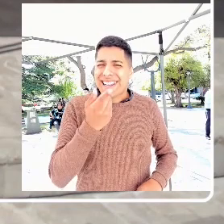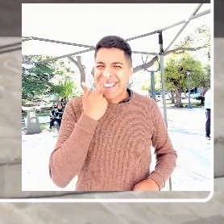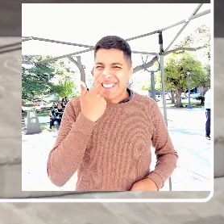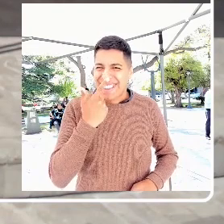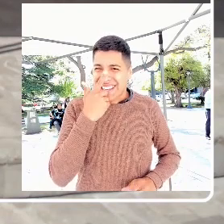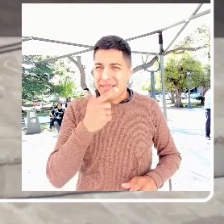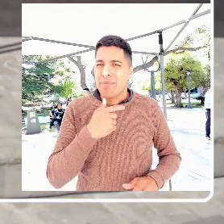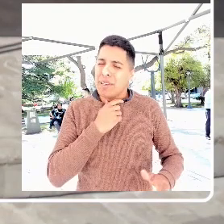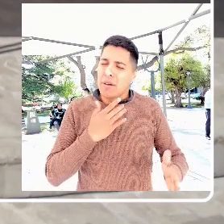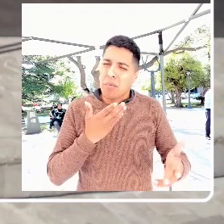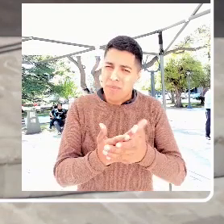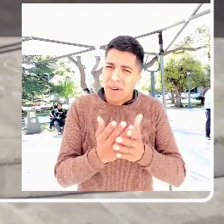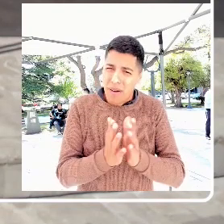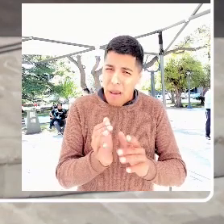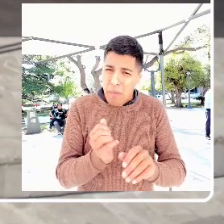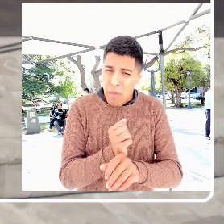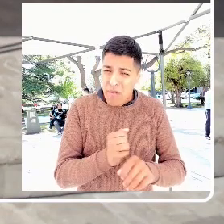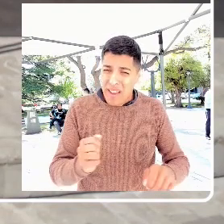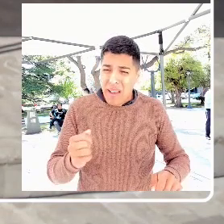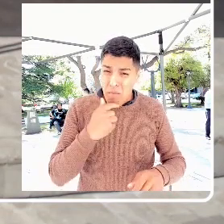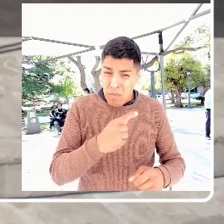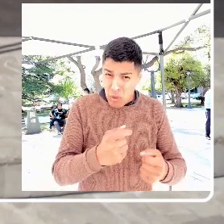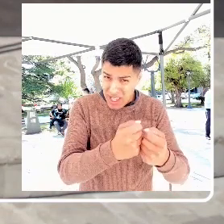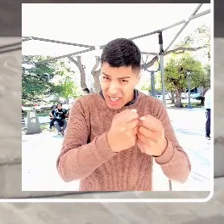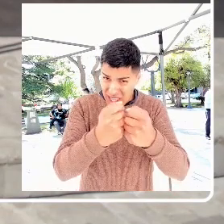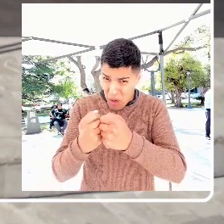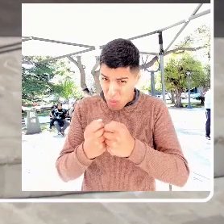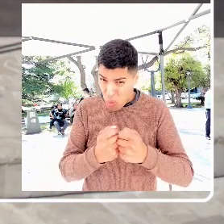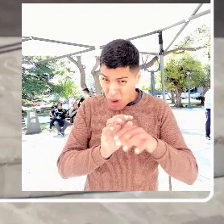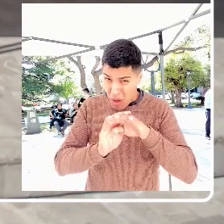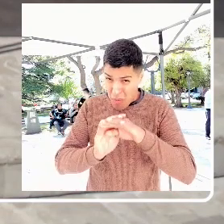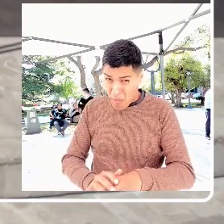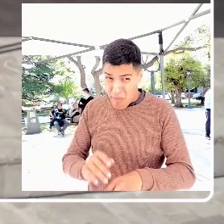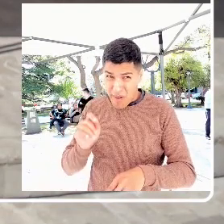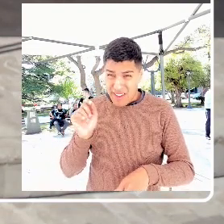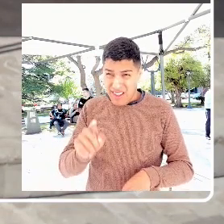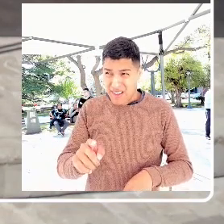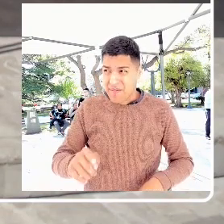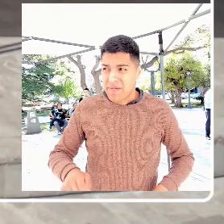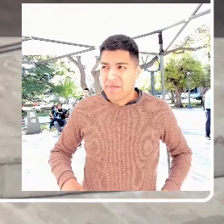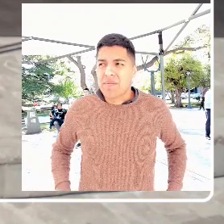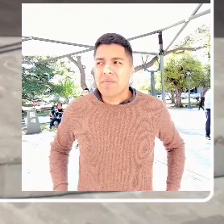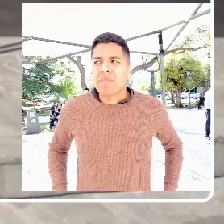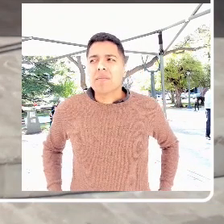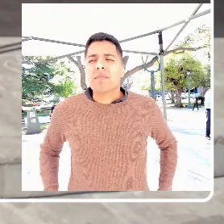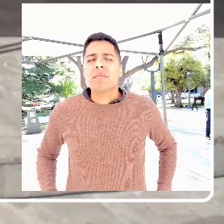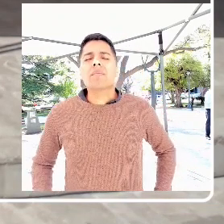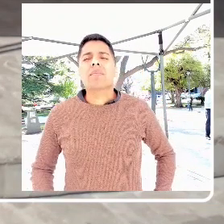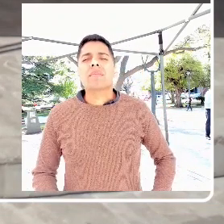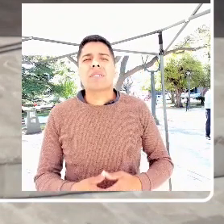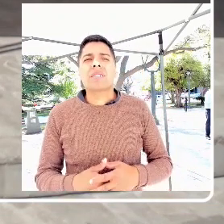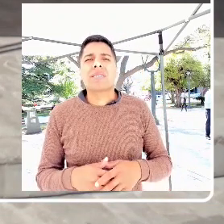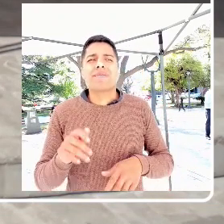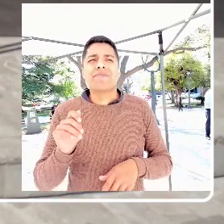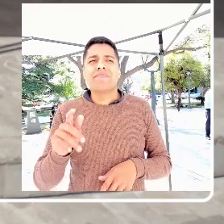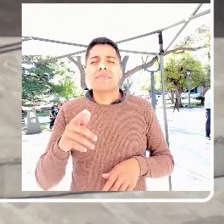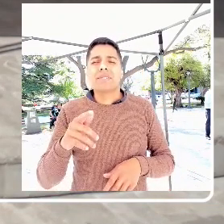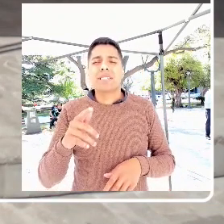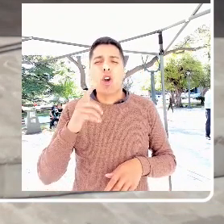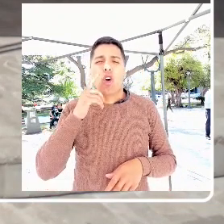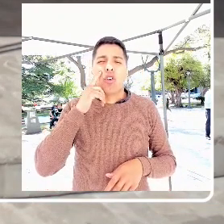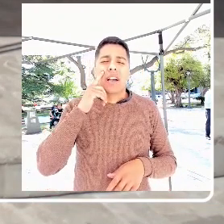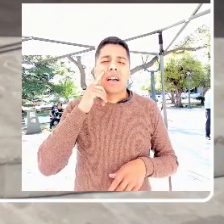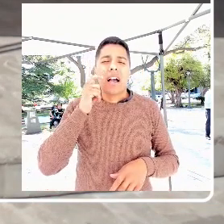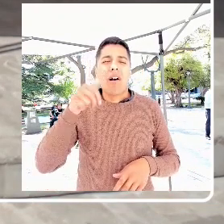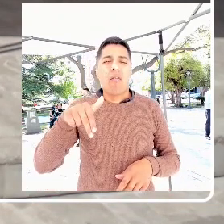interés. A consideración del cuerpo en general y en particular la moción de la concejal Anfuso, quien estén